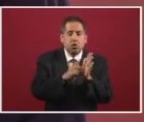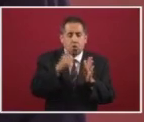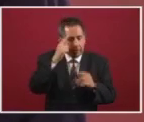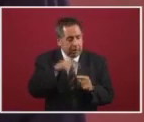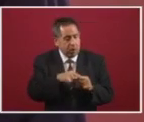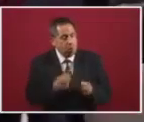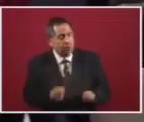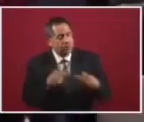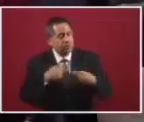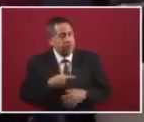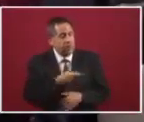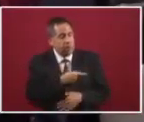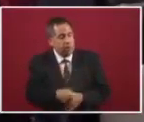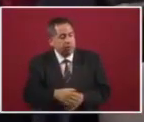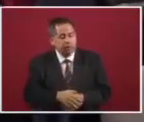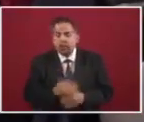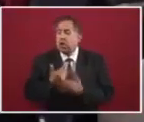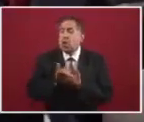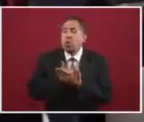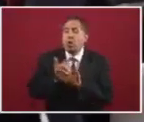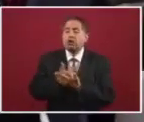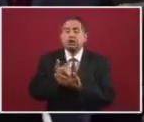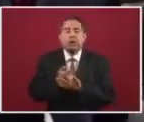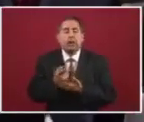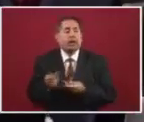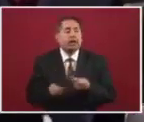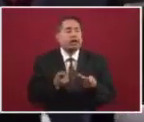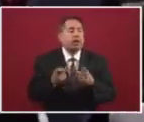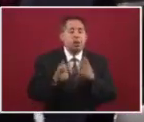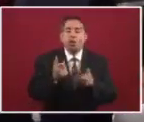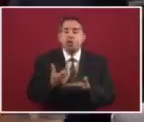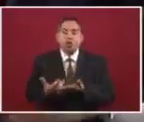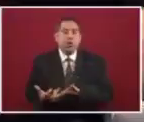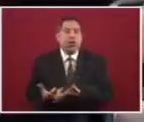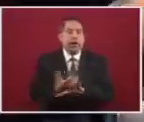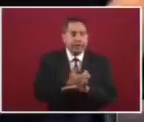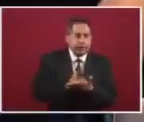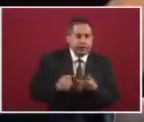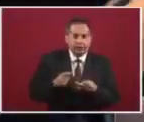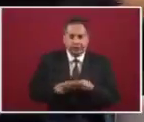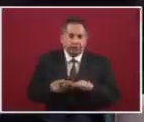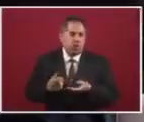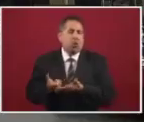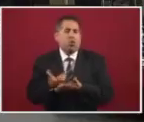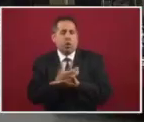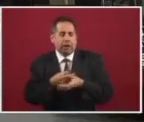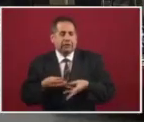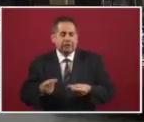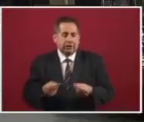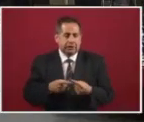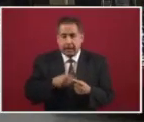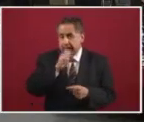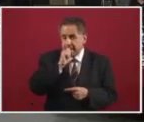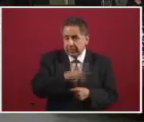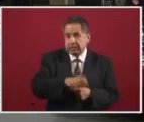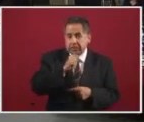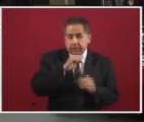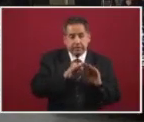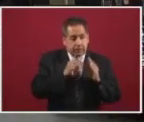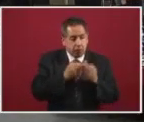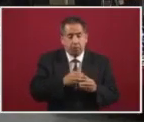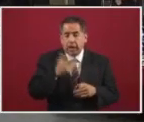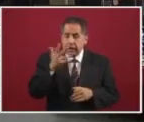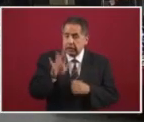pobreza, basada en la Encuesta Nacional de Ingresos y Gastos de los Hogares. Ha sido la misma durante 10